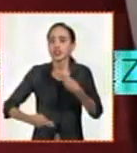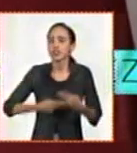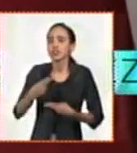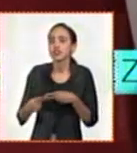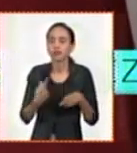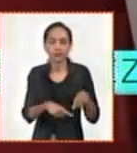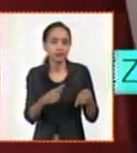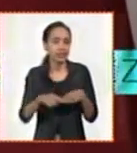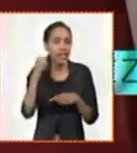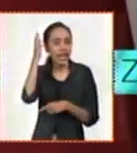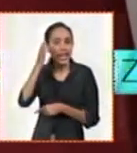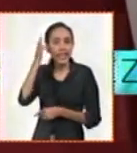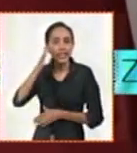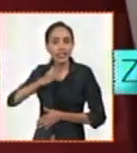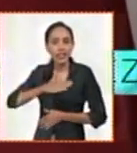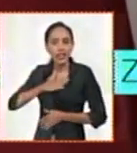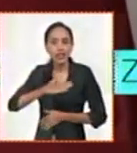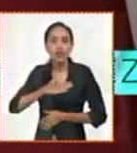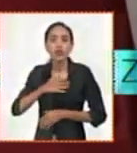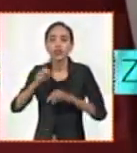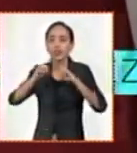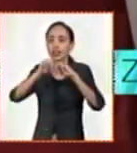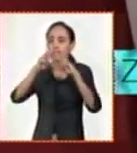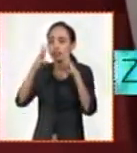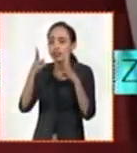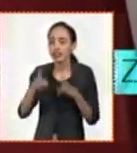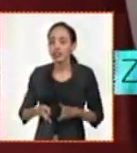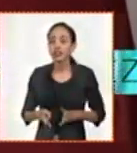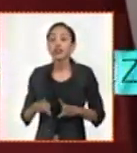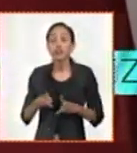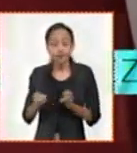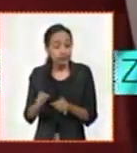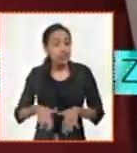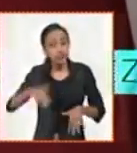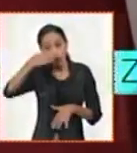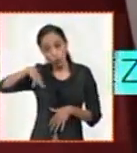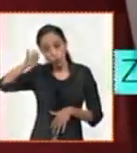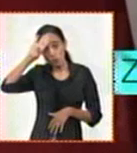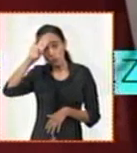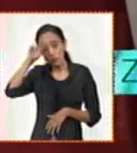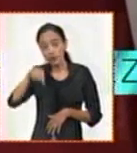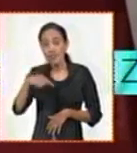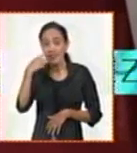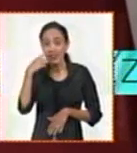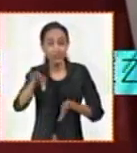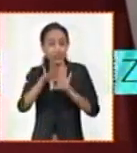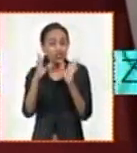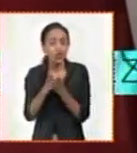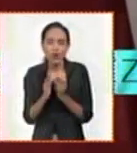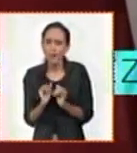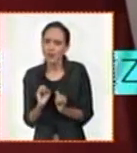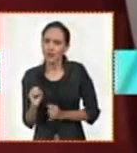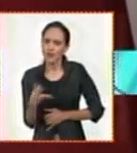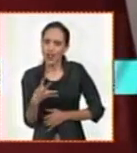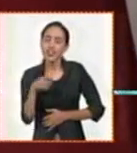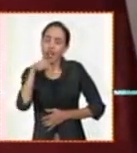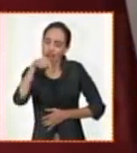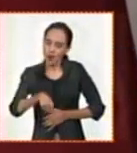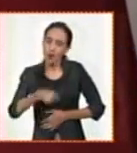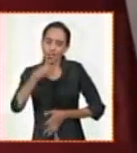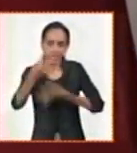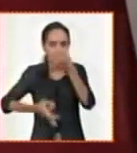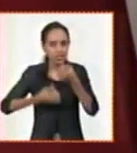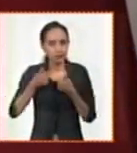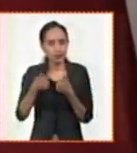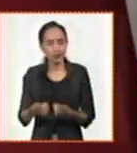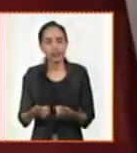las matrices de opinión que circulan en los medios y en las redes sobre la realidad cubana. Vamos a rasgar la costura de la manipulación mediática